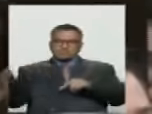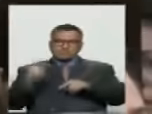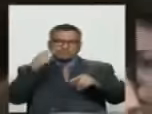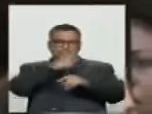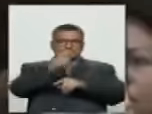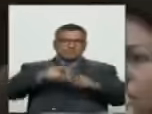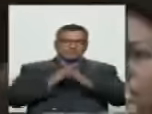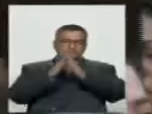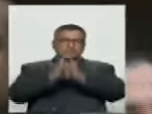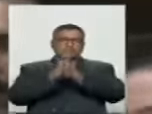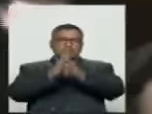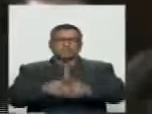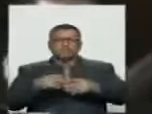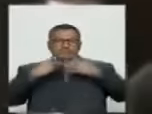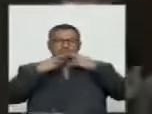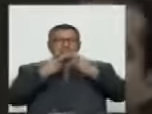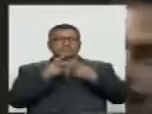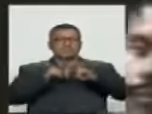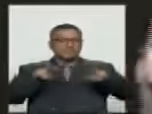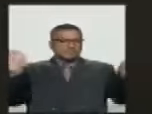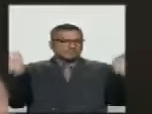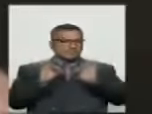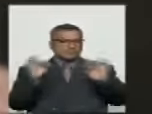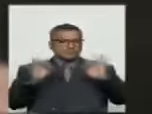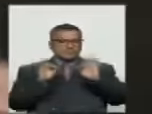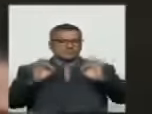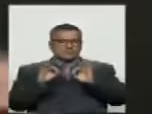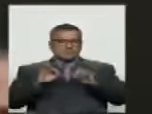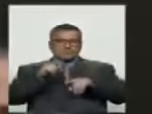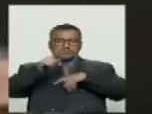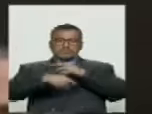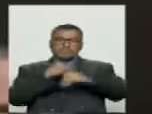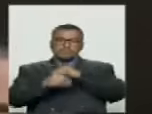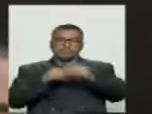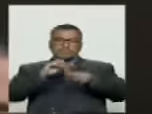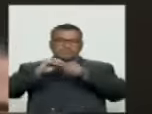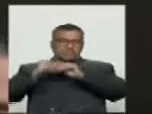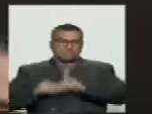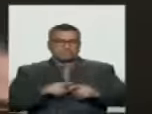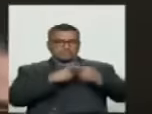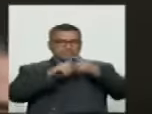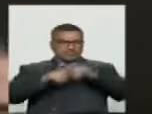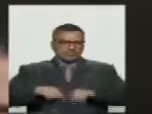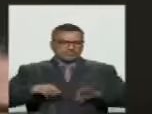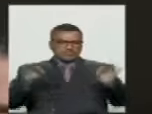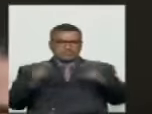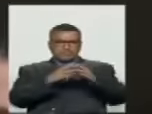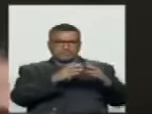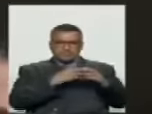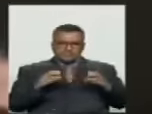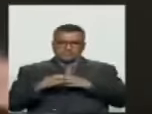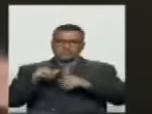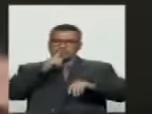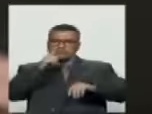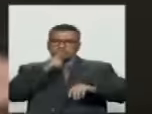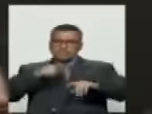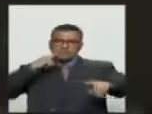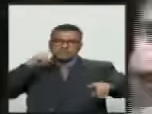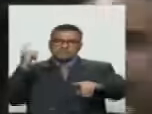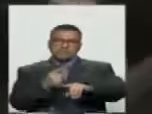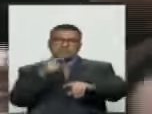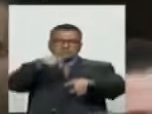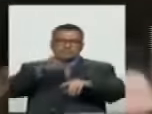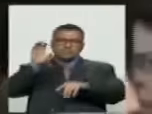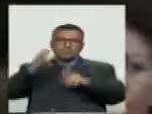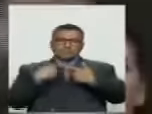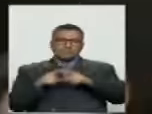puerto seguro y de paz. Aquí nadie se va a inmolar por los cálculos mezquinos de ningún grupo asqueroso, oligárquico, ni de este